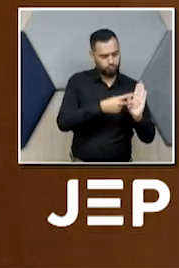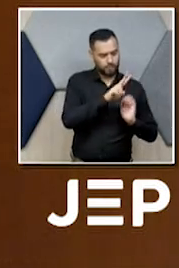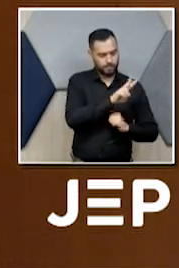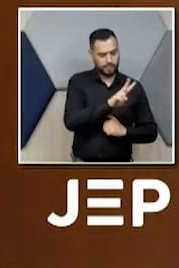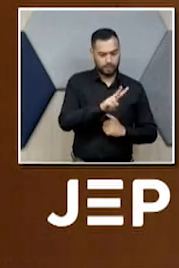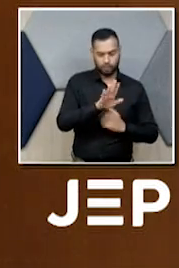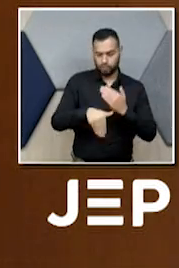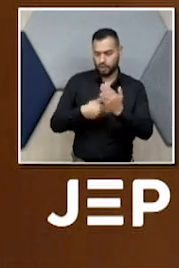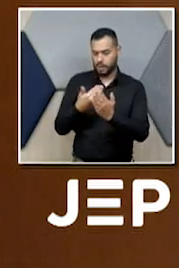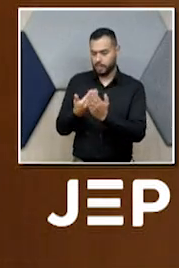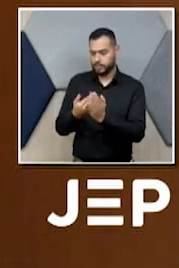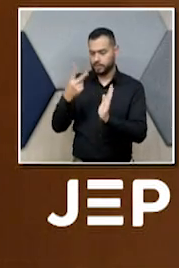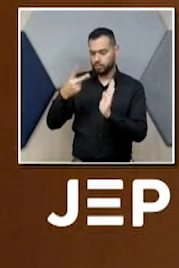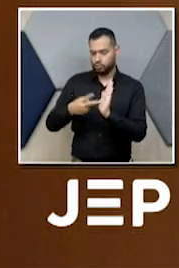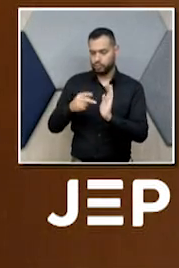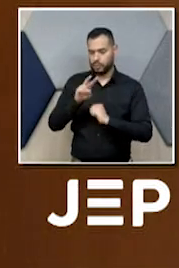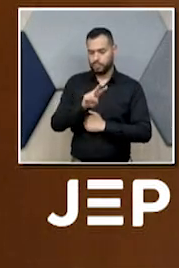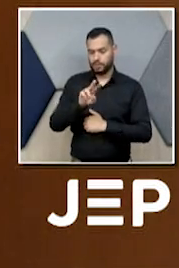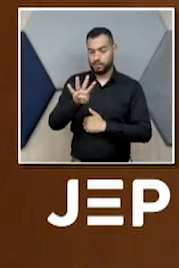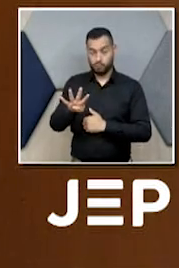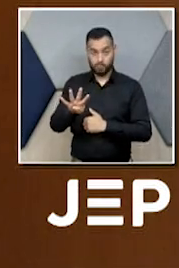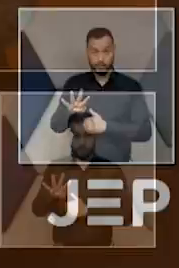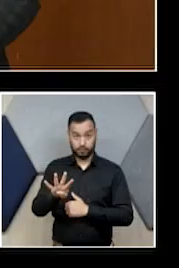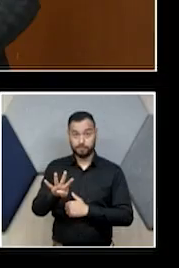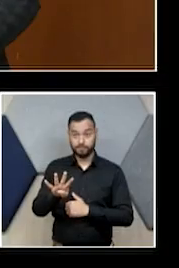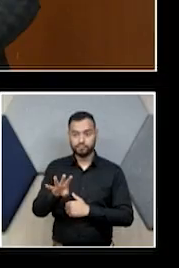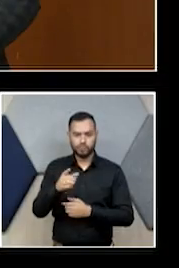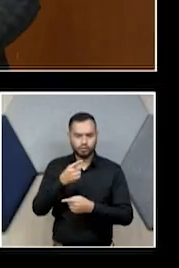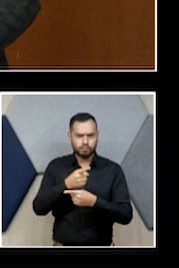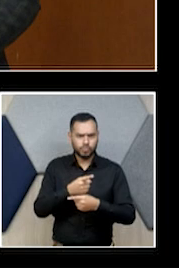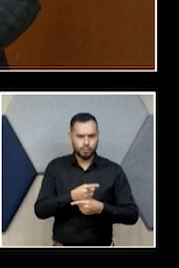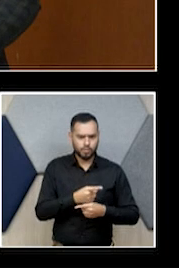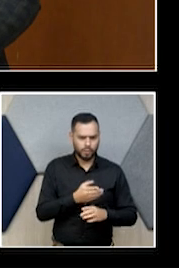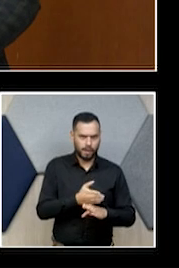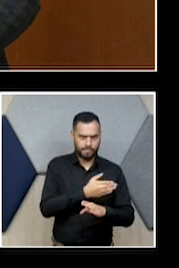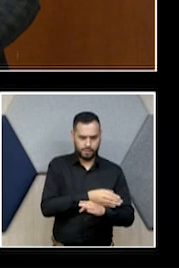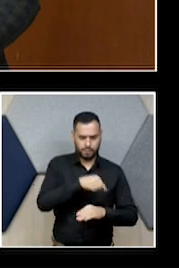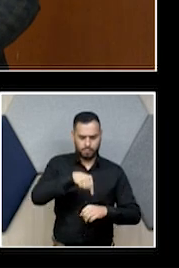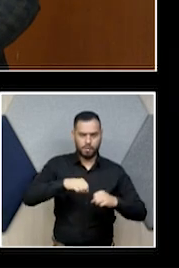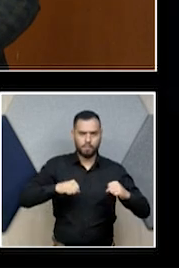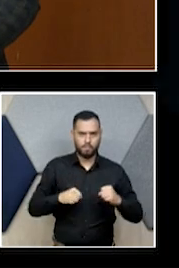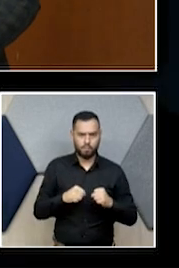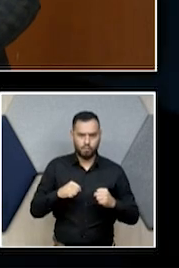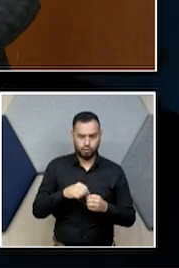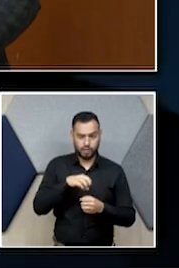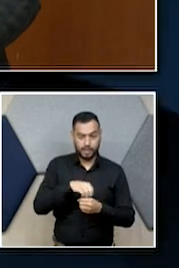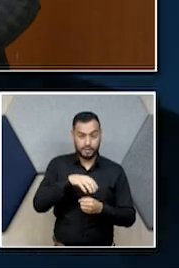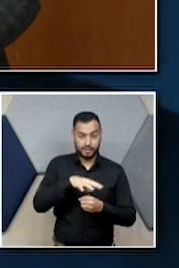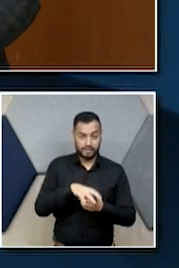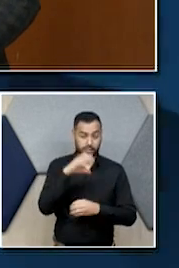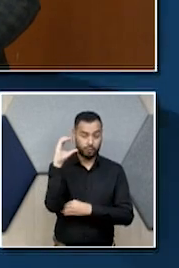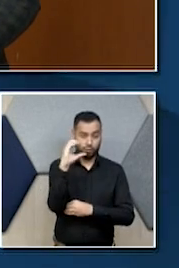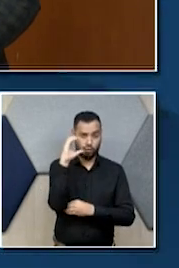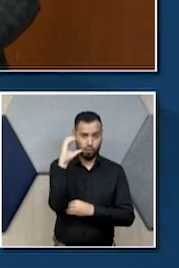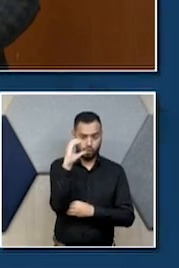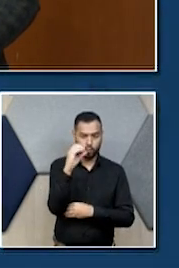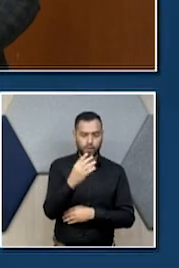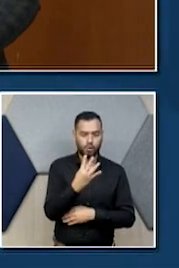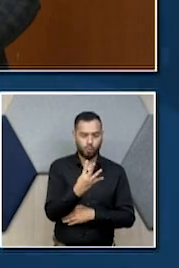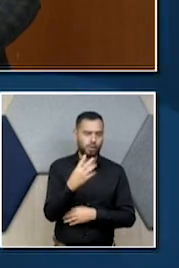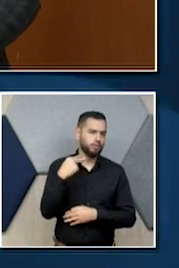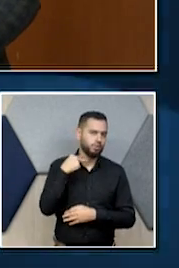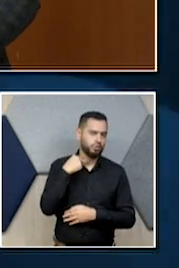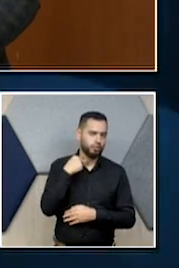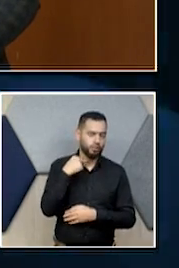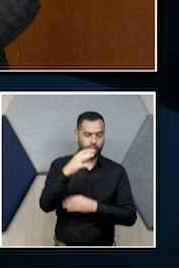2022-2024. En cumplimiento de lo anterior, en Bogotá, Distrito Capital, a los 4 días del mes de noviembre de